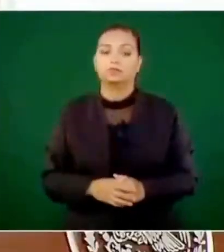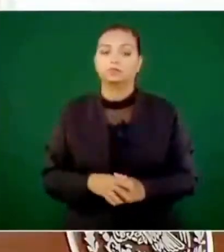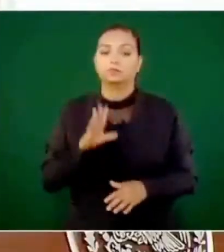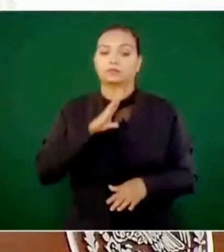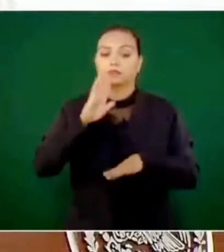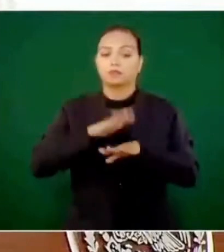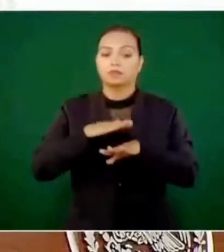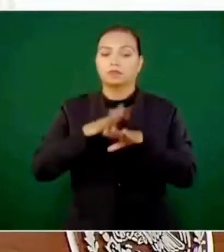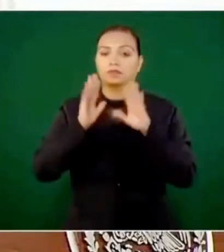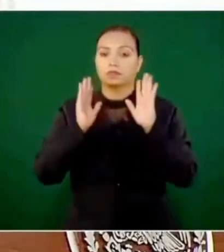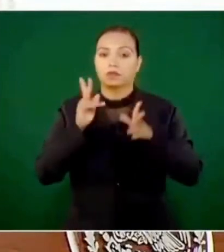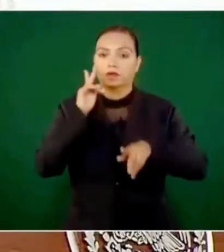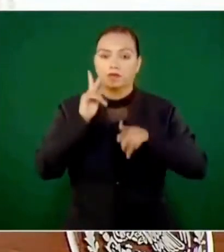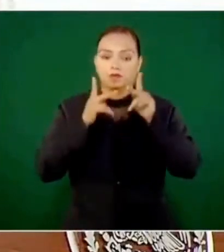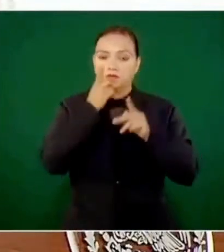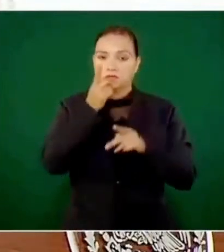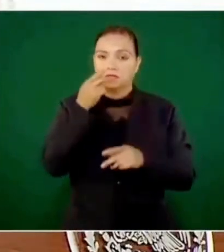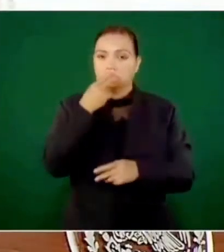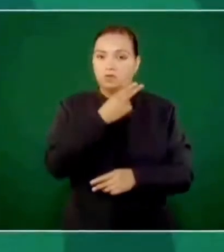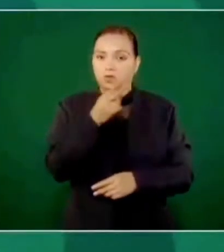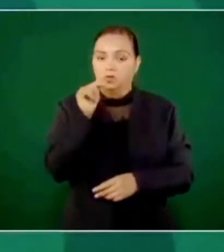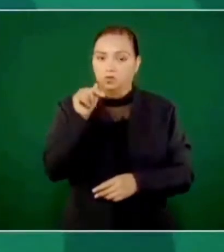lo planteaste tú.